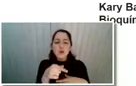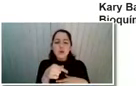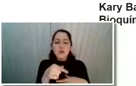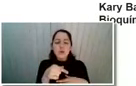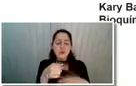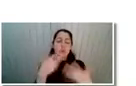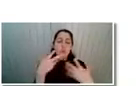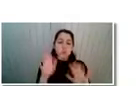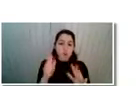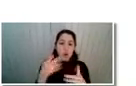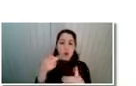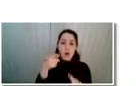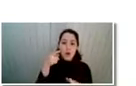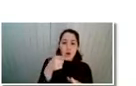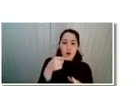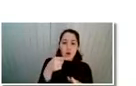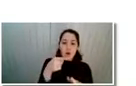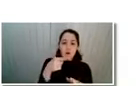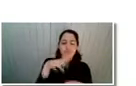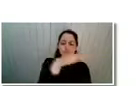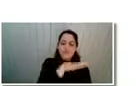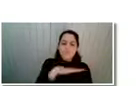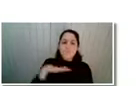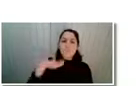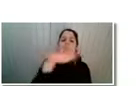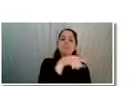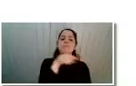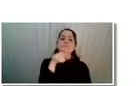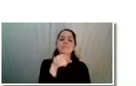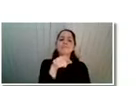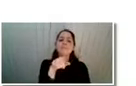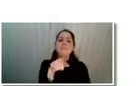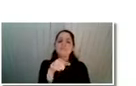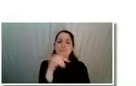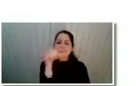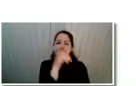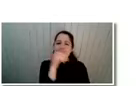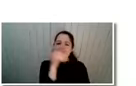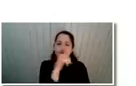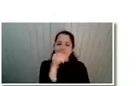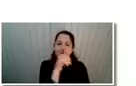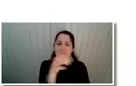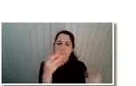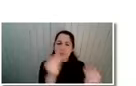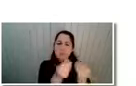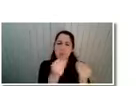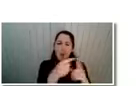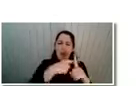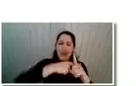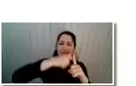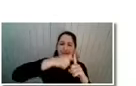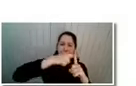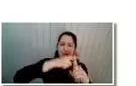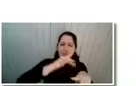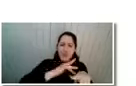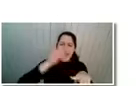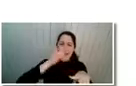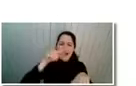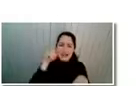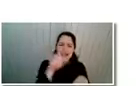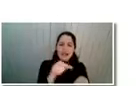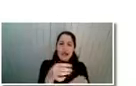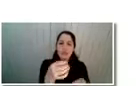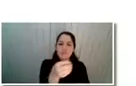estos ambientes extremófilos con altas temperaturas, particularmente se obtuvo